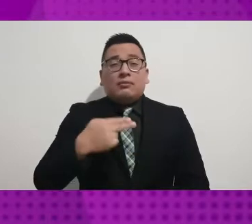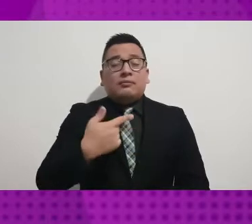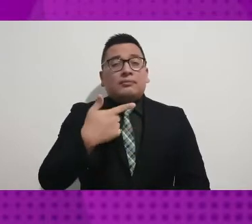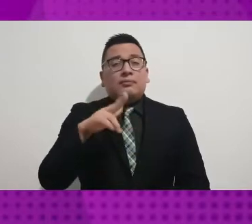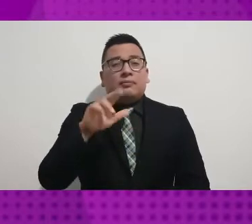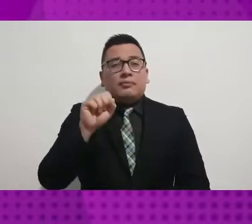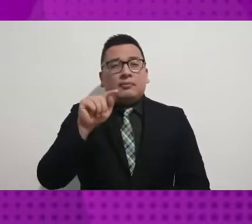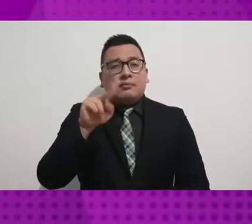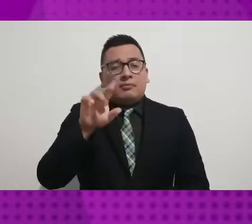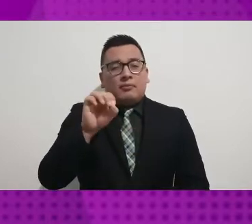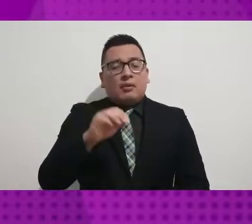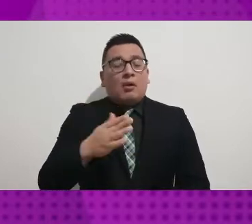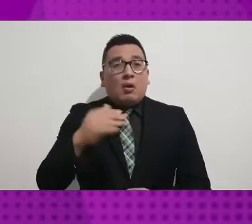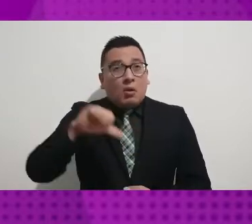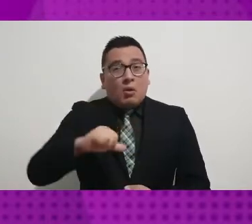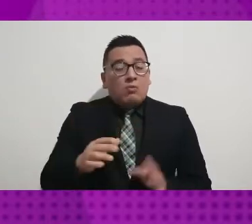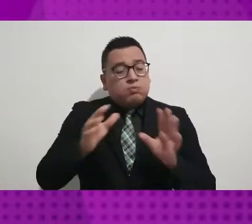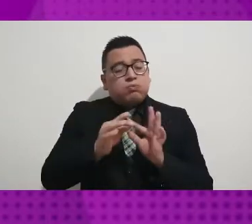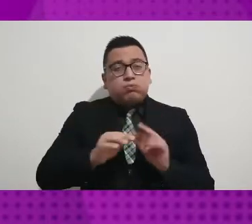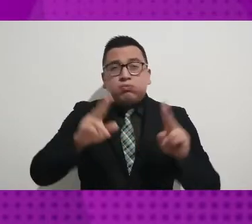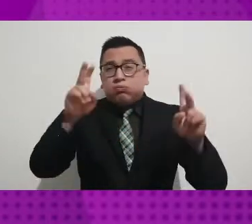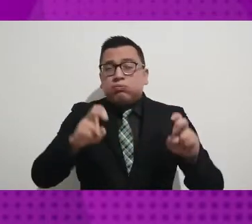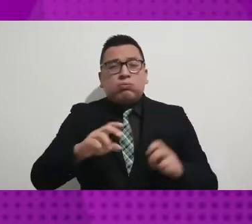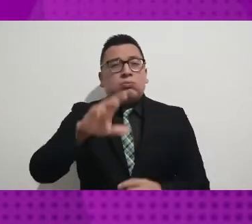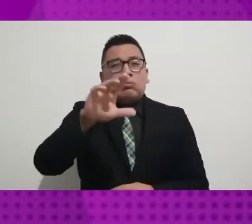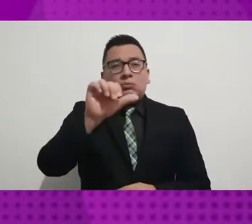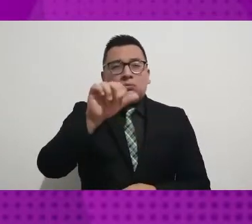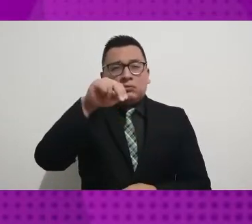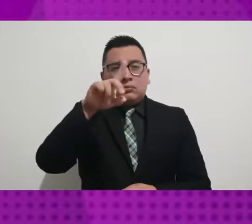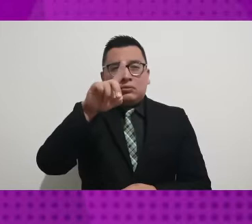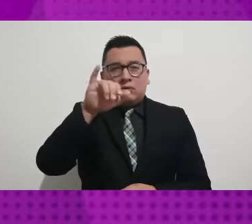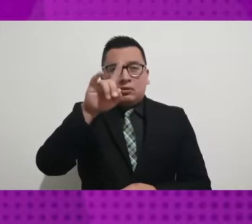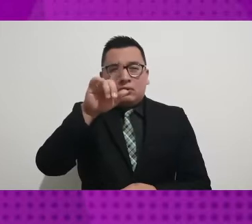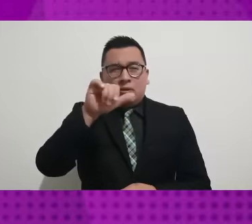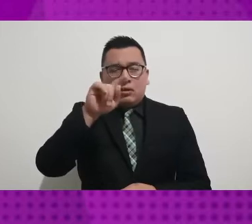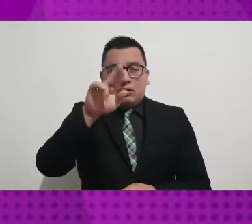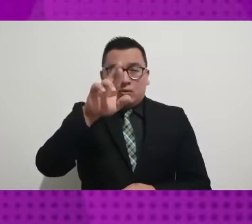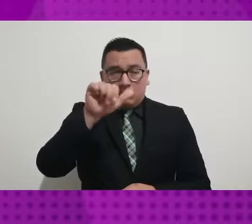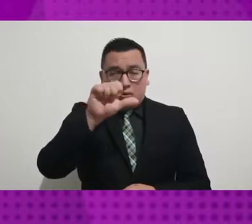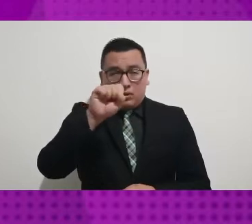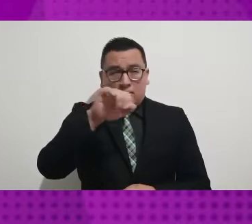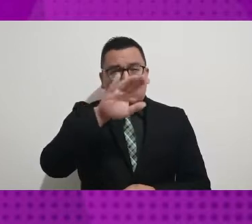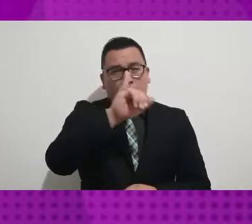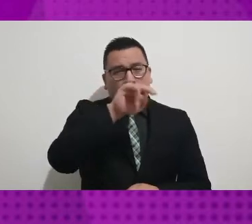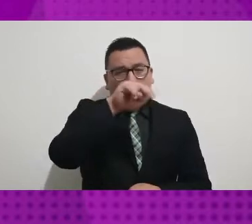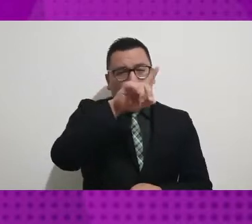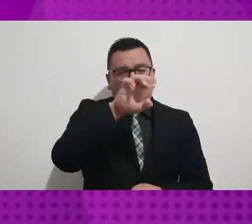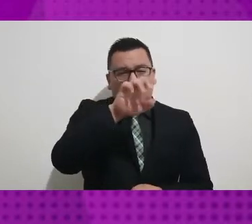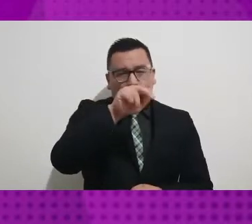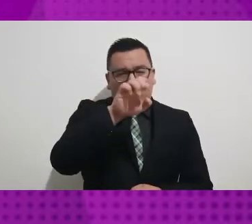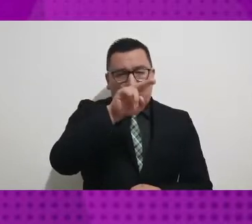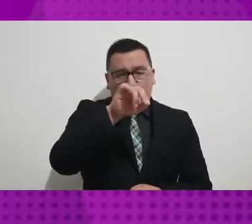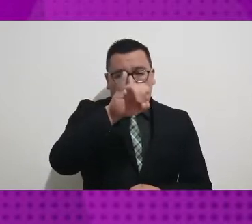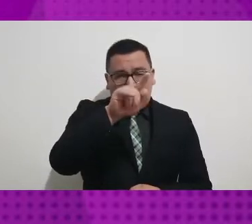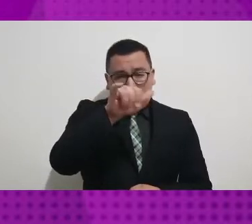soy Gustavo Espinosa y el día de hoy platicaremos de candidaturas independientes, un tema sumamente interesante, y para ello